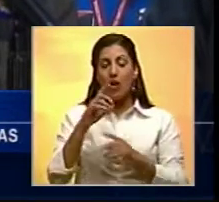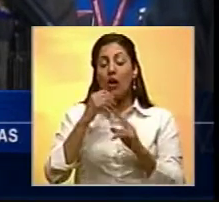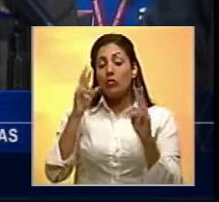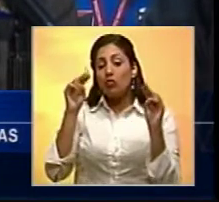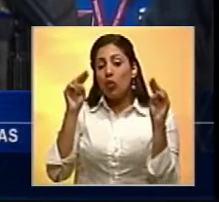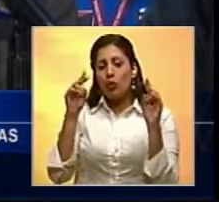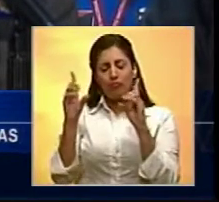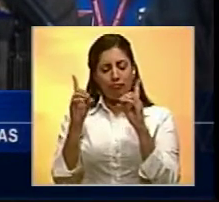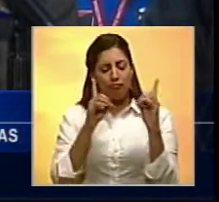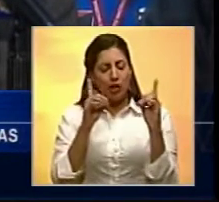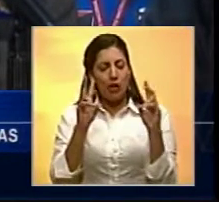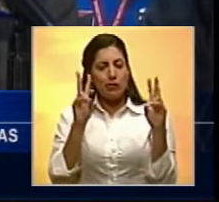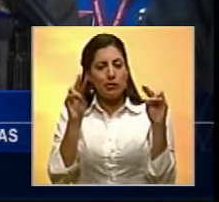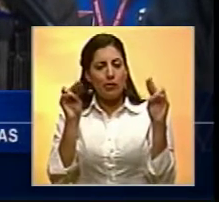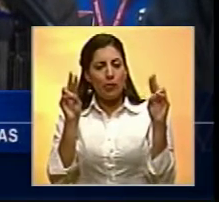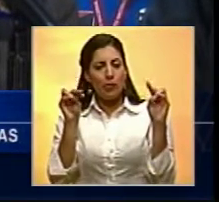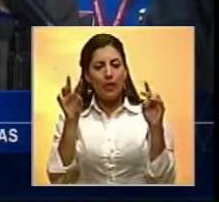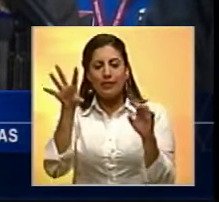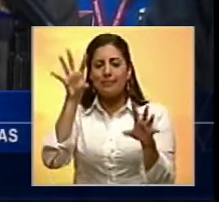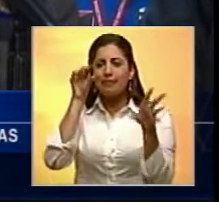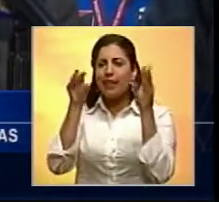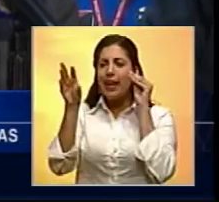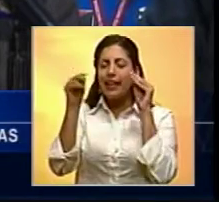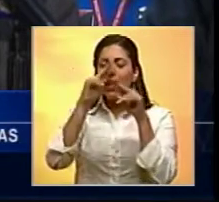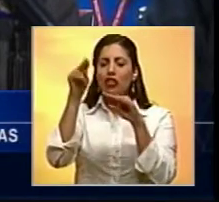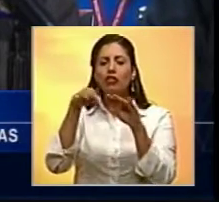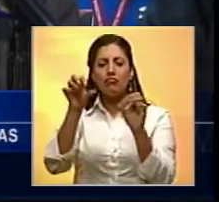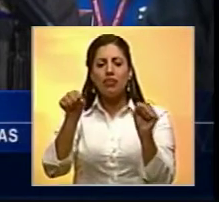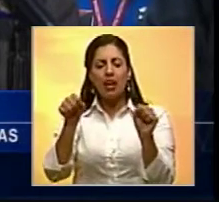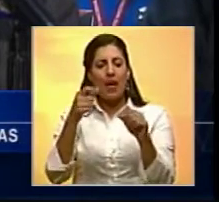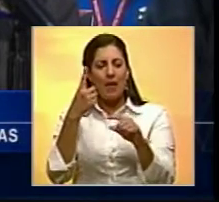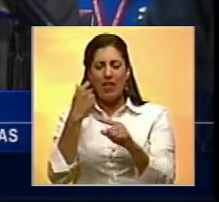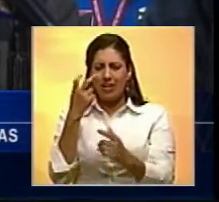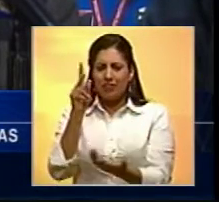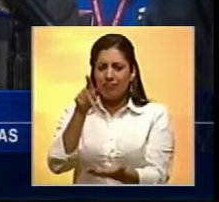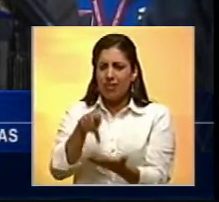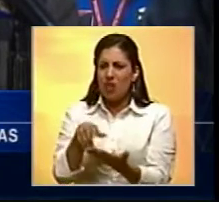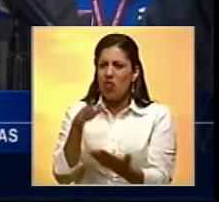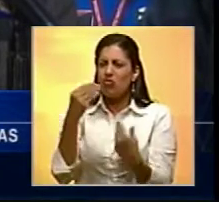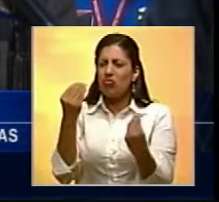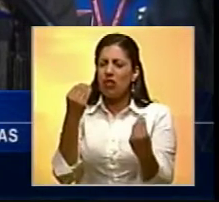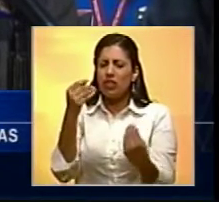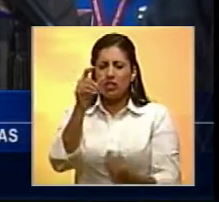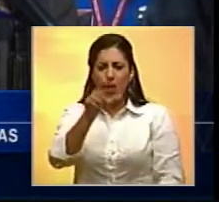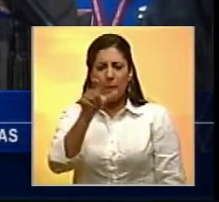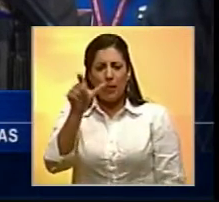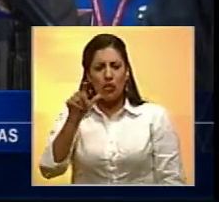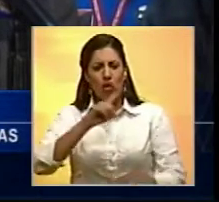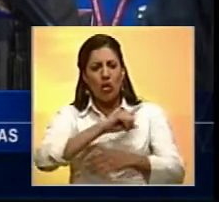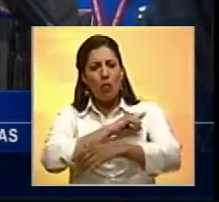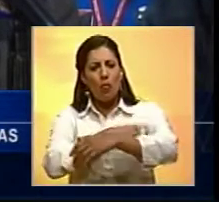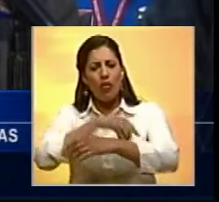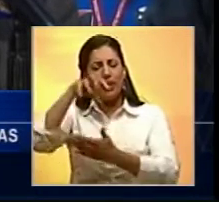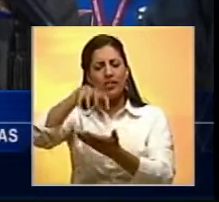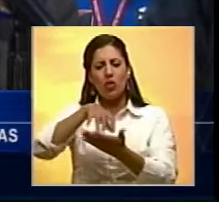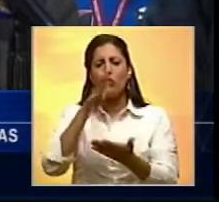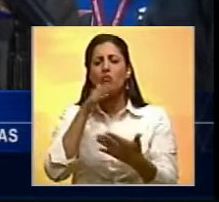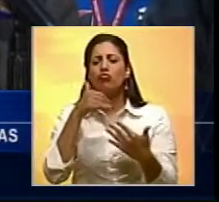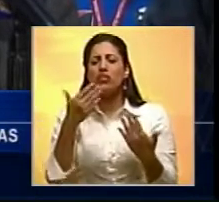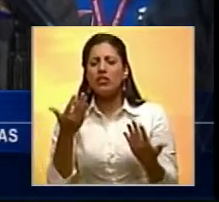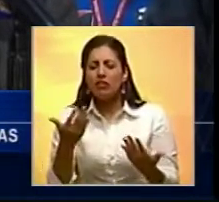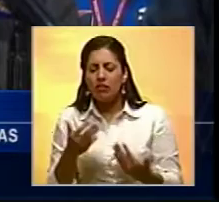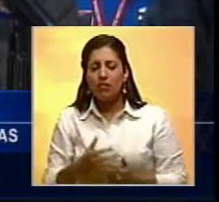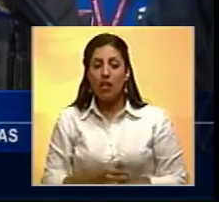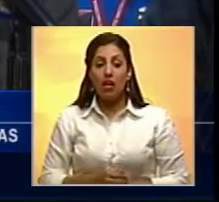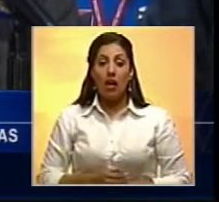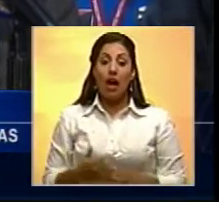supuesto diálogo, de un supuesto entendimiento nacional, sin la presencia de los poderes del Estado.